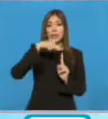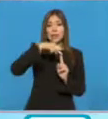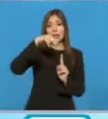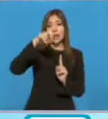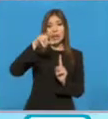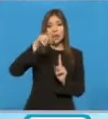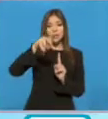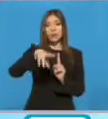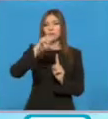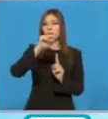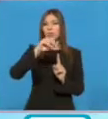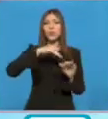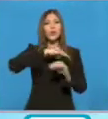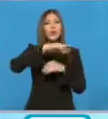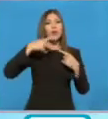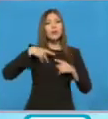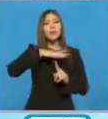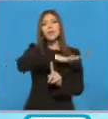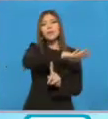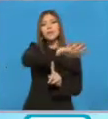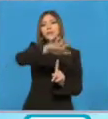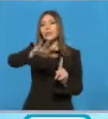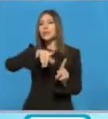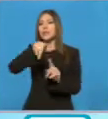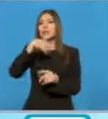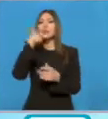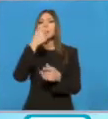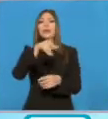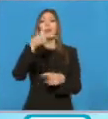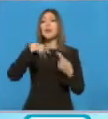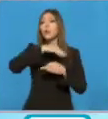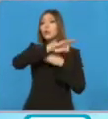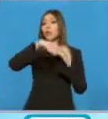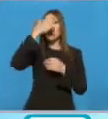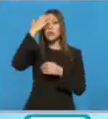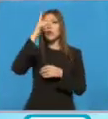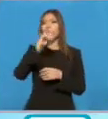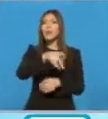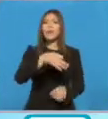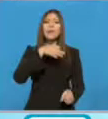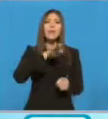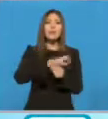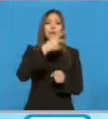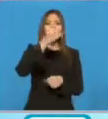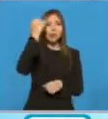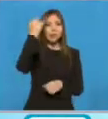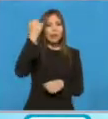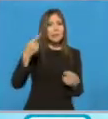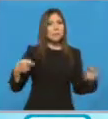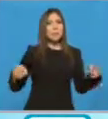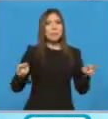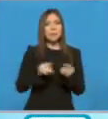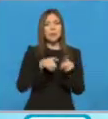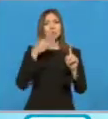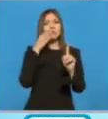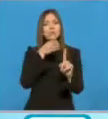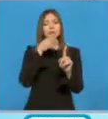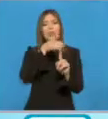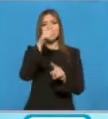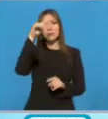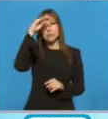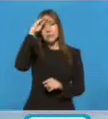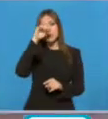cercanos a él, que podían no ser gente conocida, Claro, sí. claro. simplemente porque él defendía su ideal. Sí. Sí. Y Sí. precisamente hablando de esto de sus